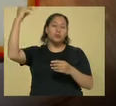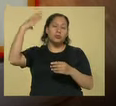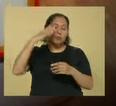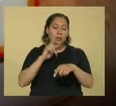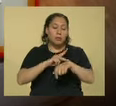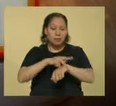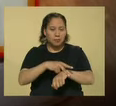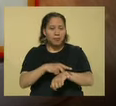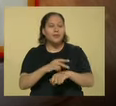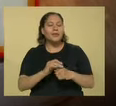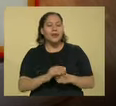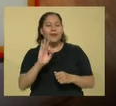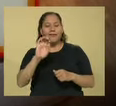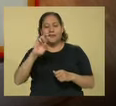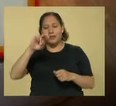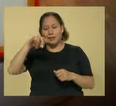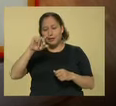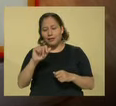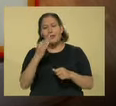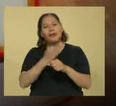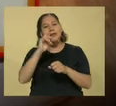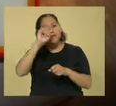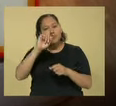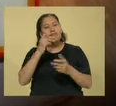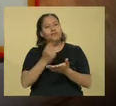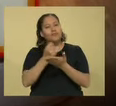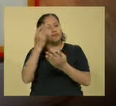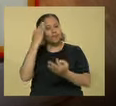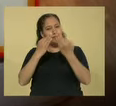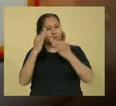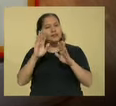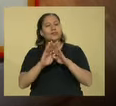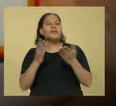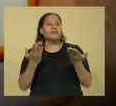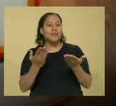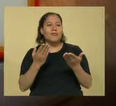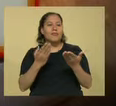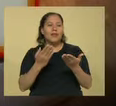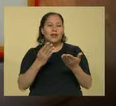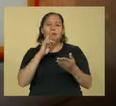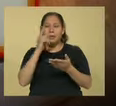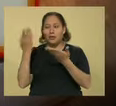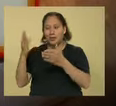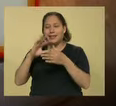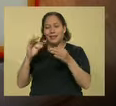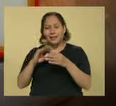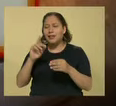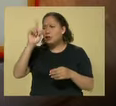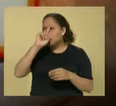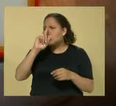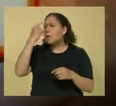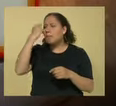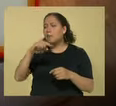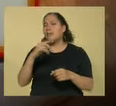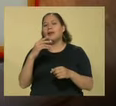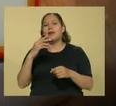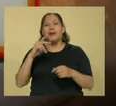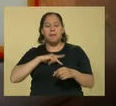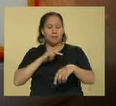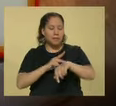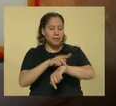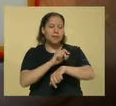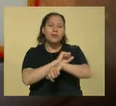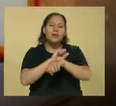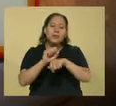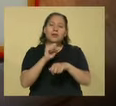piel, Fernanda nos va a recomendar un tratamiento a base de, mejor que lo diga ella, ¿qué nos sugieres para nuestra piel